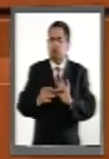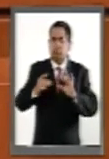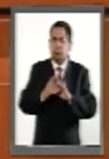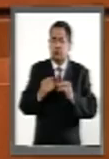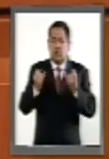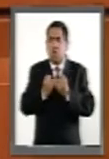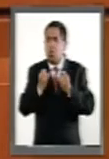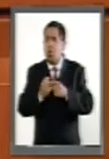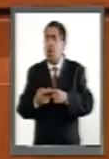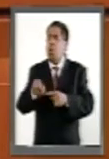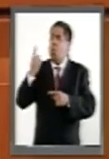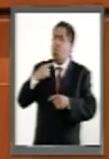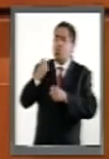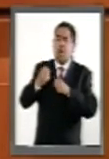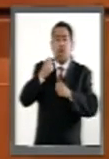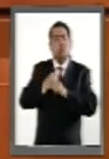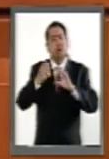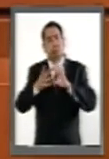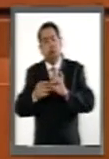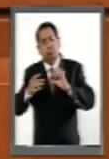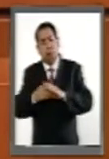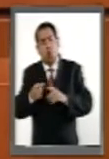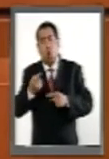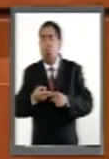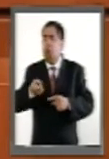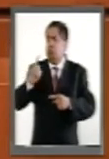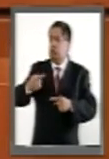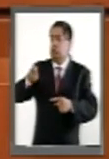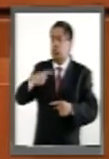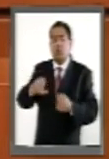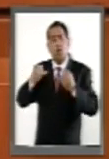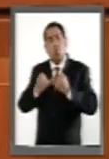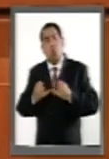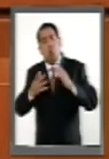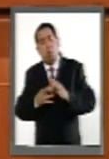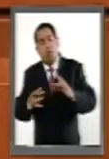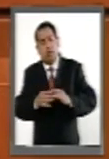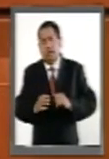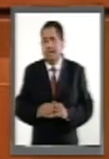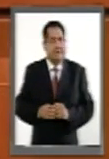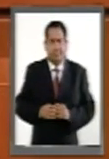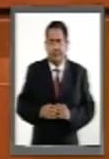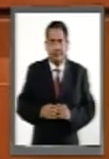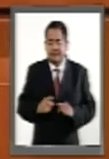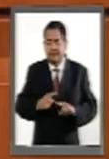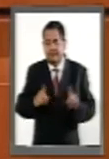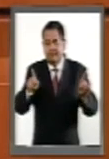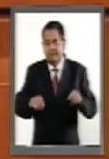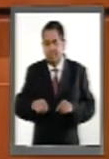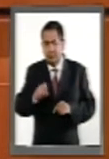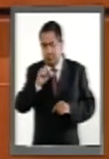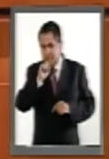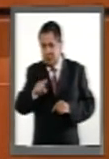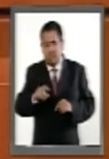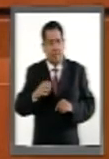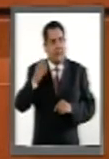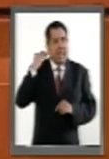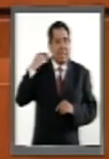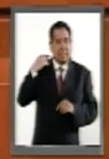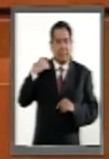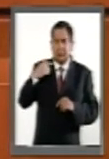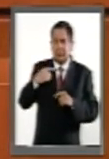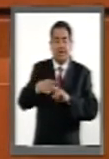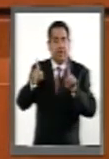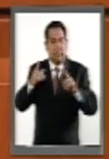año pasado o el del año antepasado, porque no estamos frente al mismo estadio de dificultades y